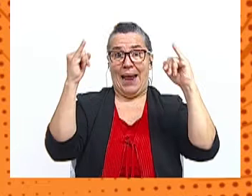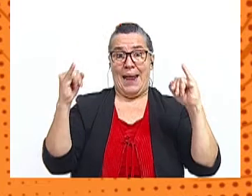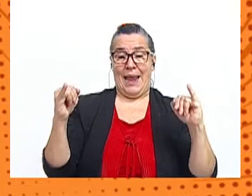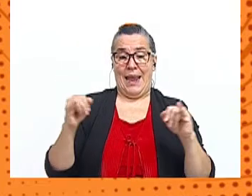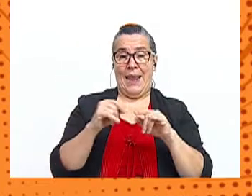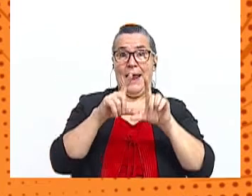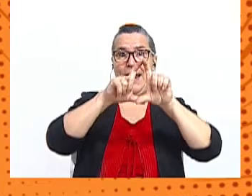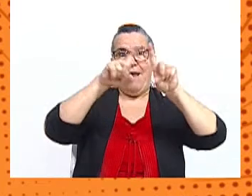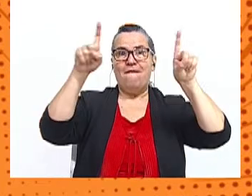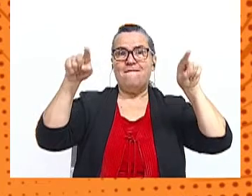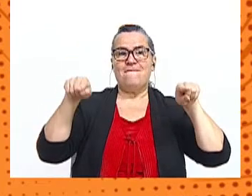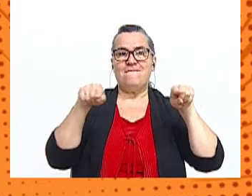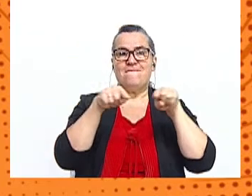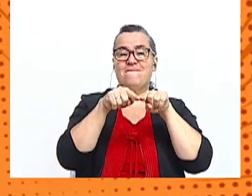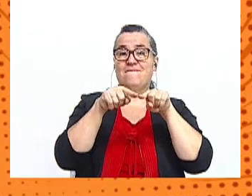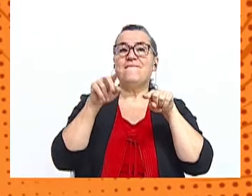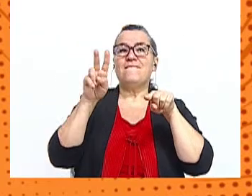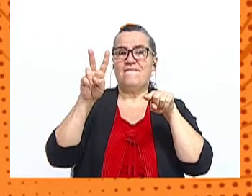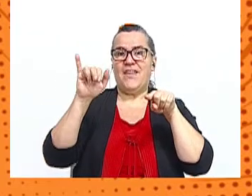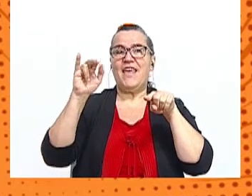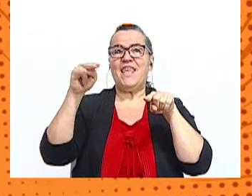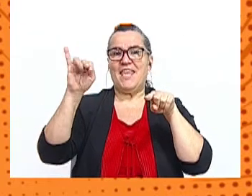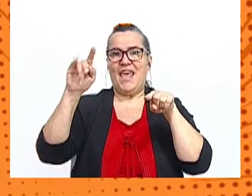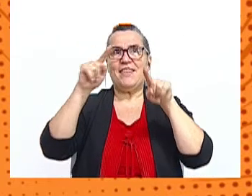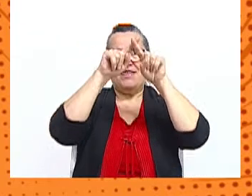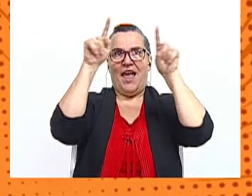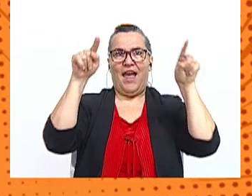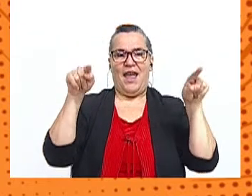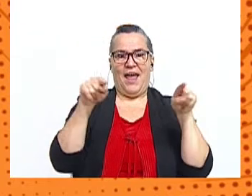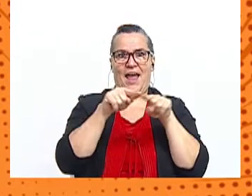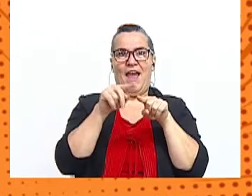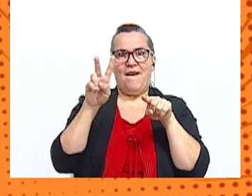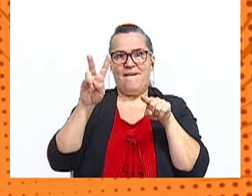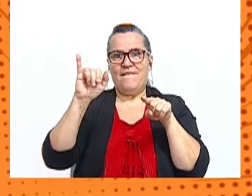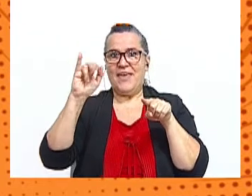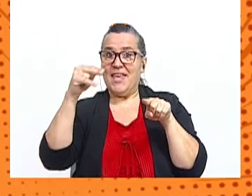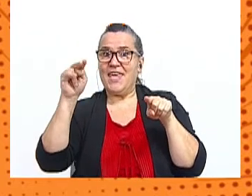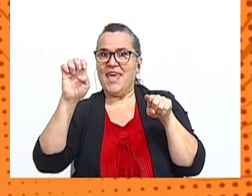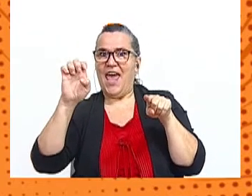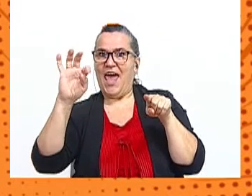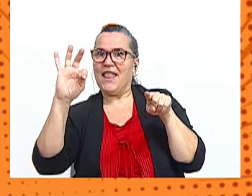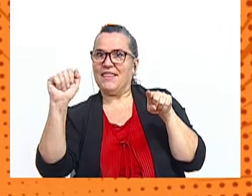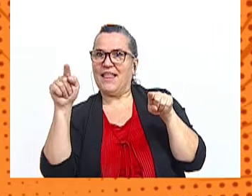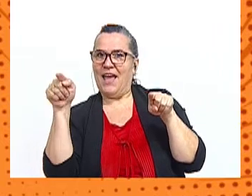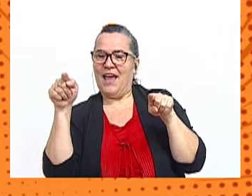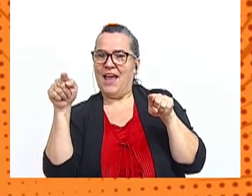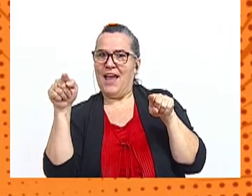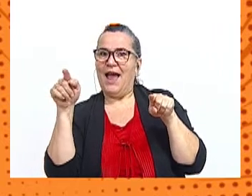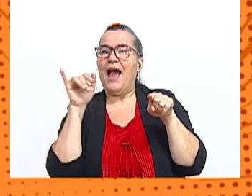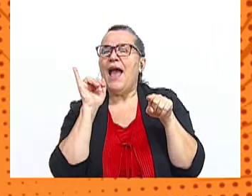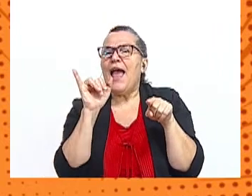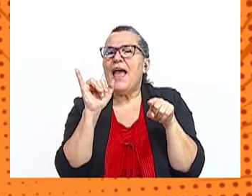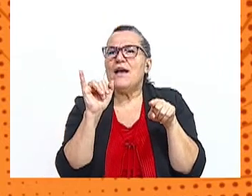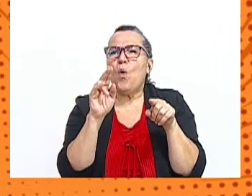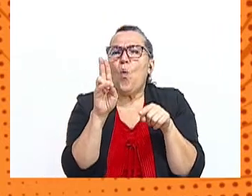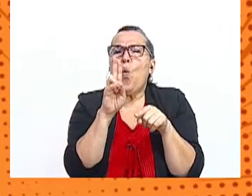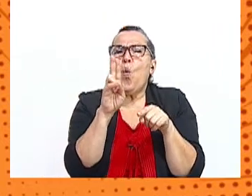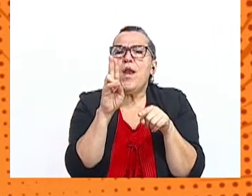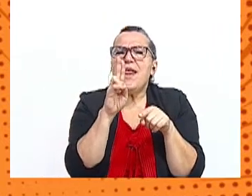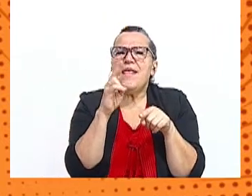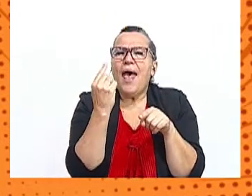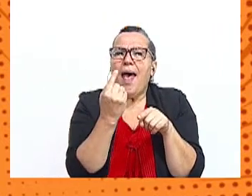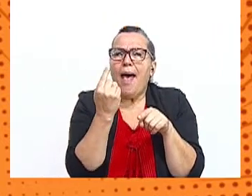la viñeta, ¿sí? El marco que encierra nuestro personaje. Recordemos que la viñeta es la unidad